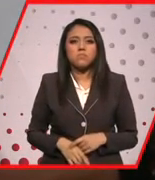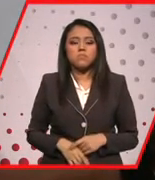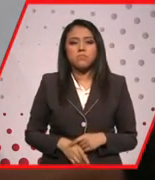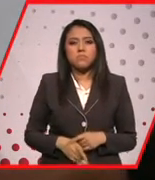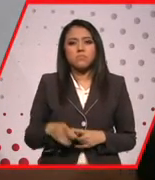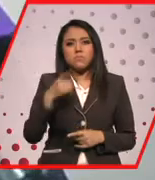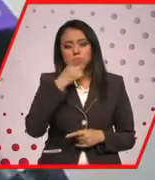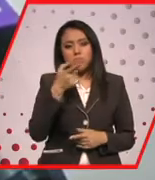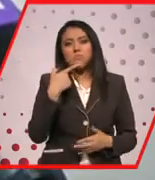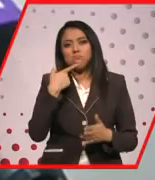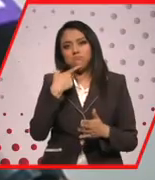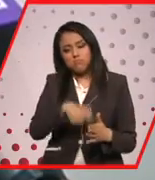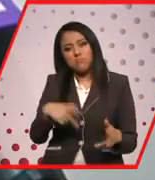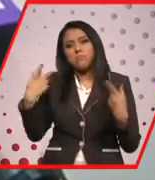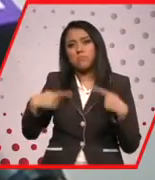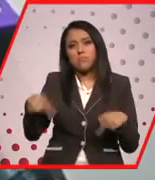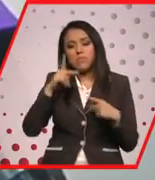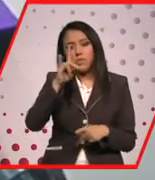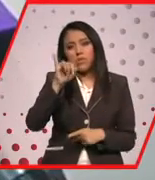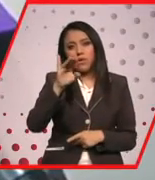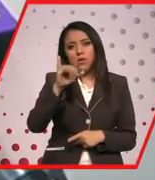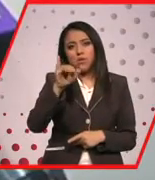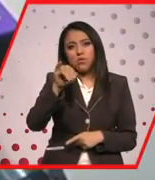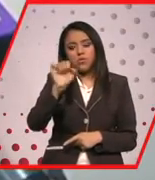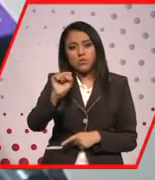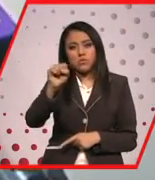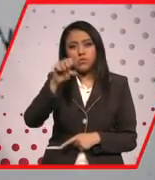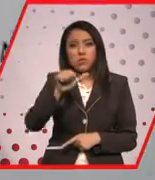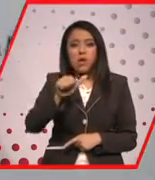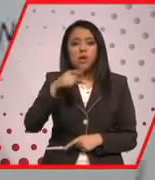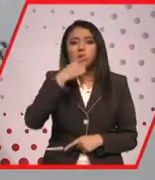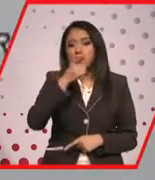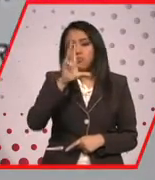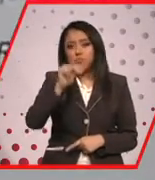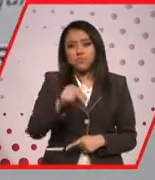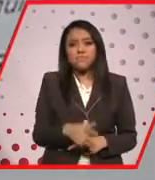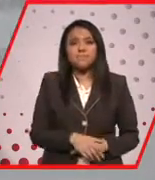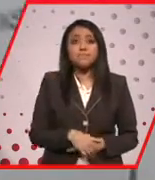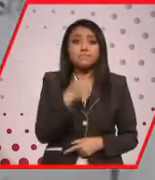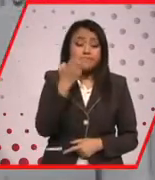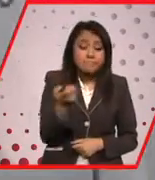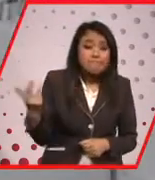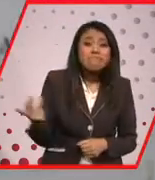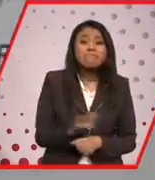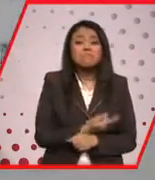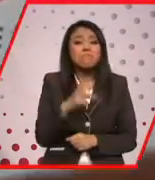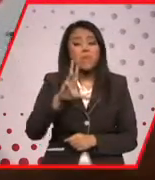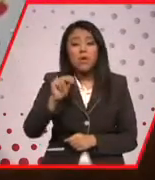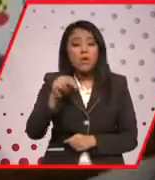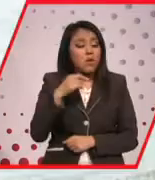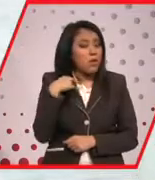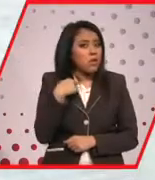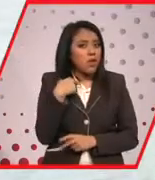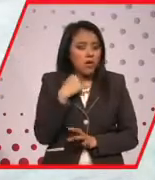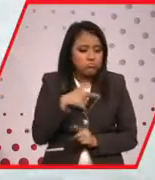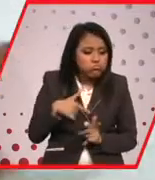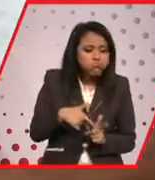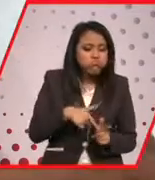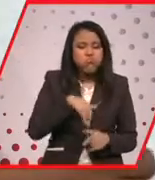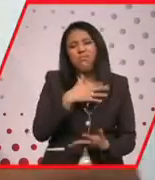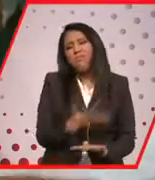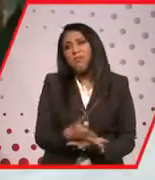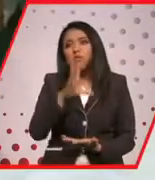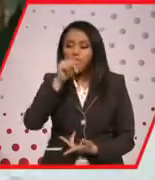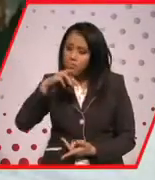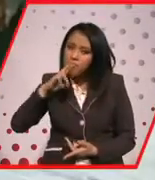desístase de la demanda en contra de Diconsa, no tiene nada que ver. A pesar de todo lo que ha sucedido, en ningún momento se ha dado por vencido y planea seguir